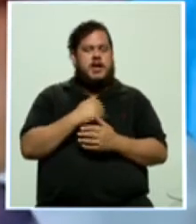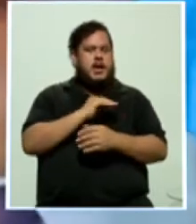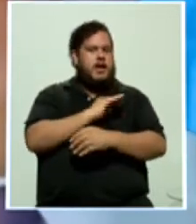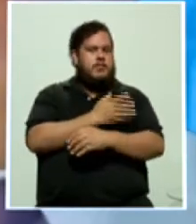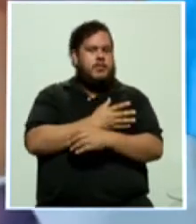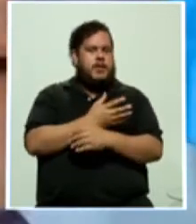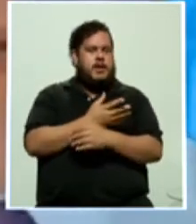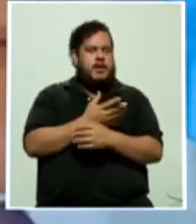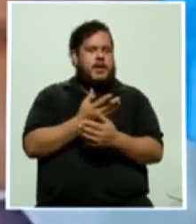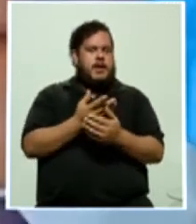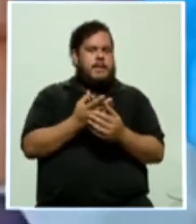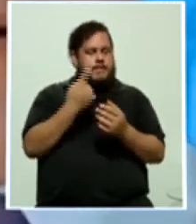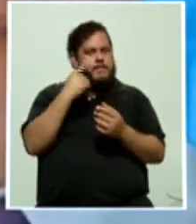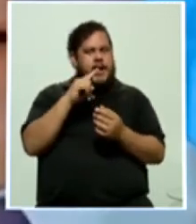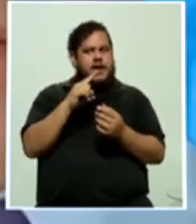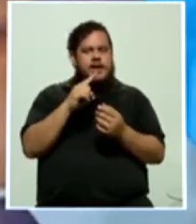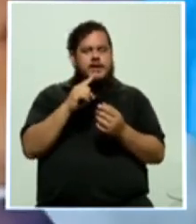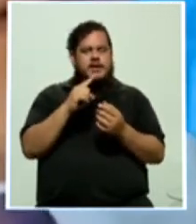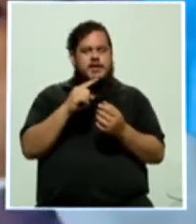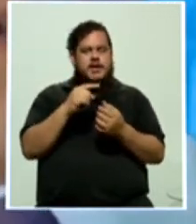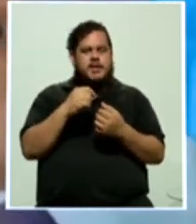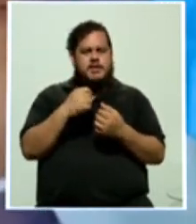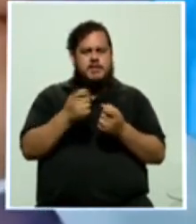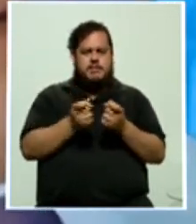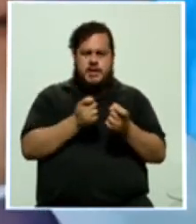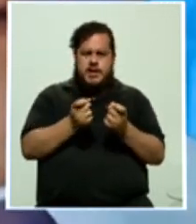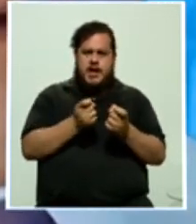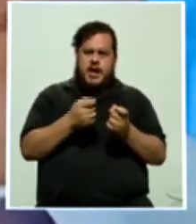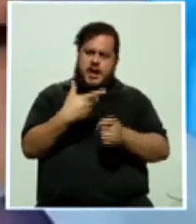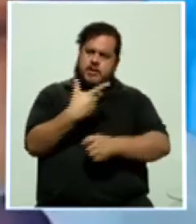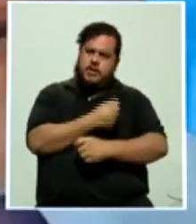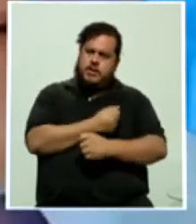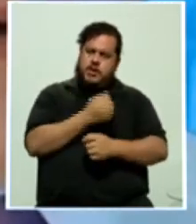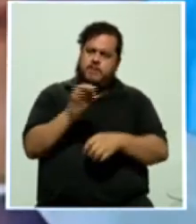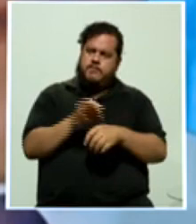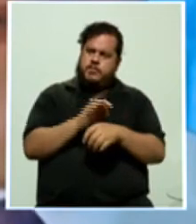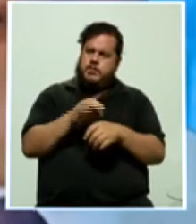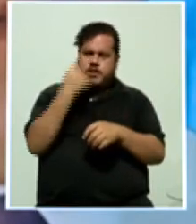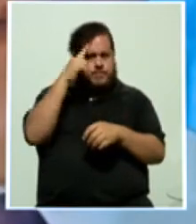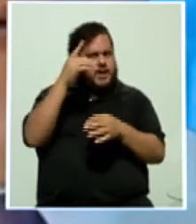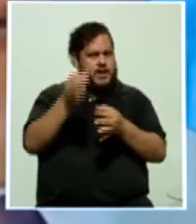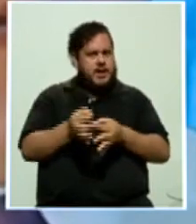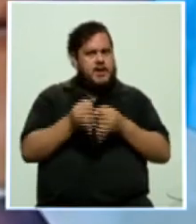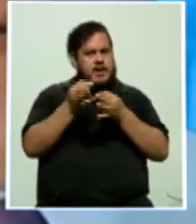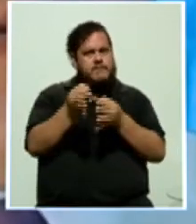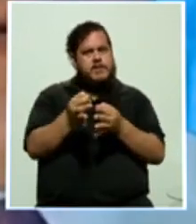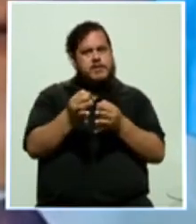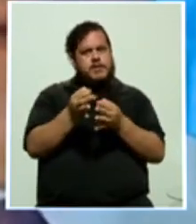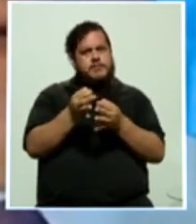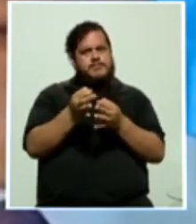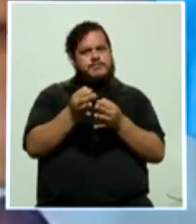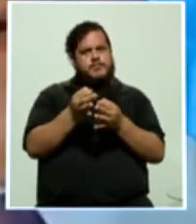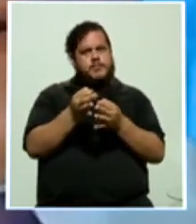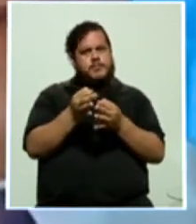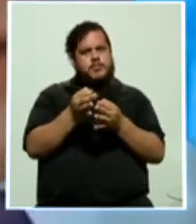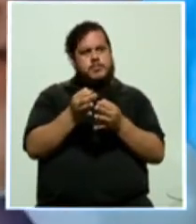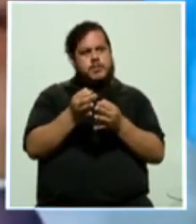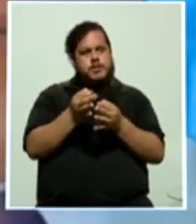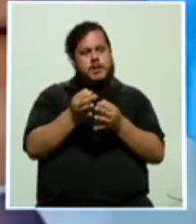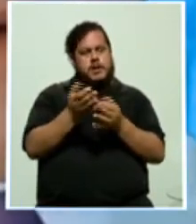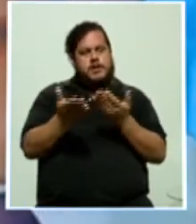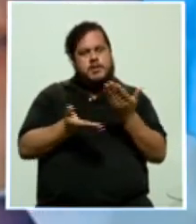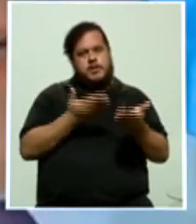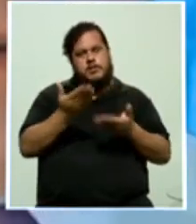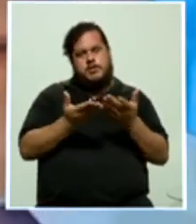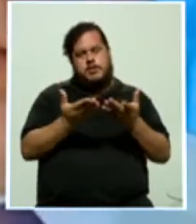rápidamente para que sirva para esta vacunación y sirva también para el avance de los servicios de